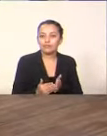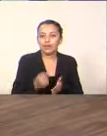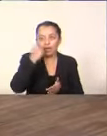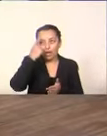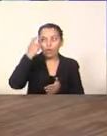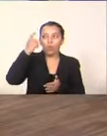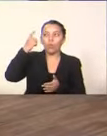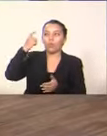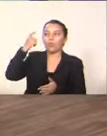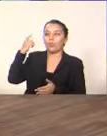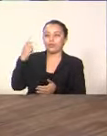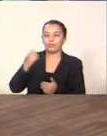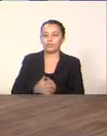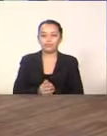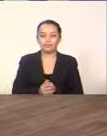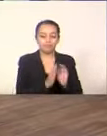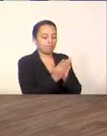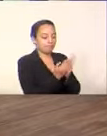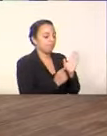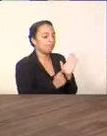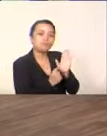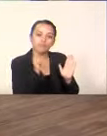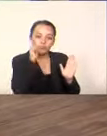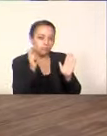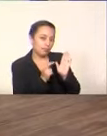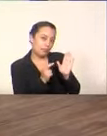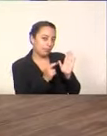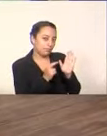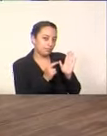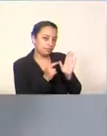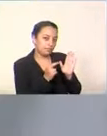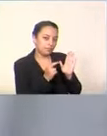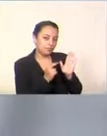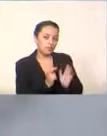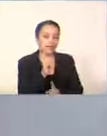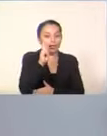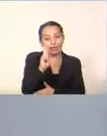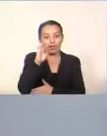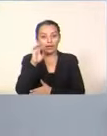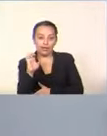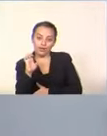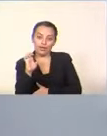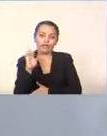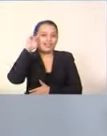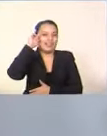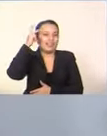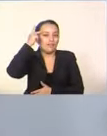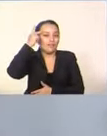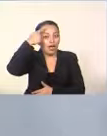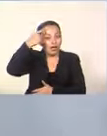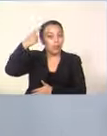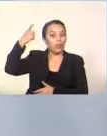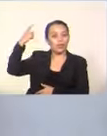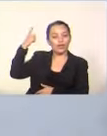libro. Así que ustedes pueden ver en su libro, aquí lo vamos a representar con RE. Este sería el recuerda y vamos a